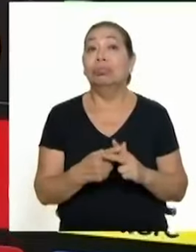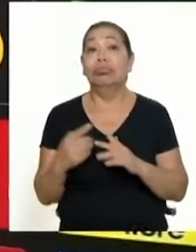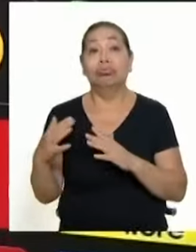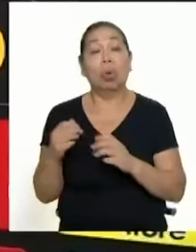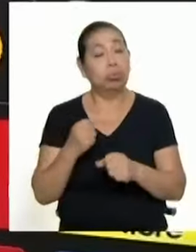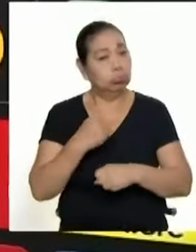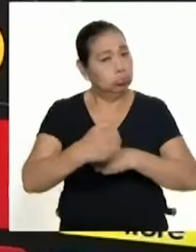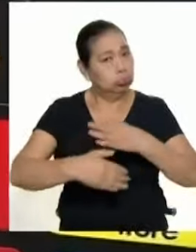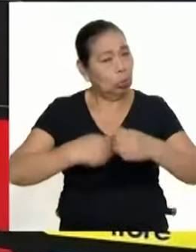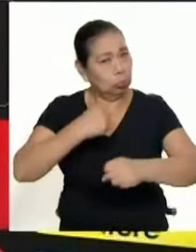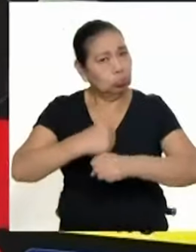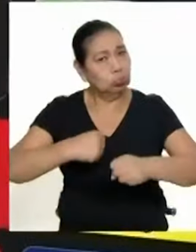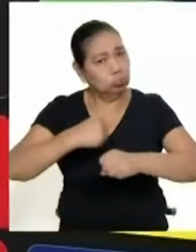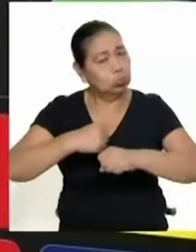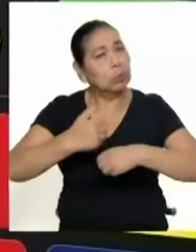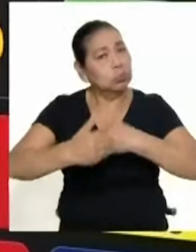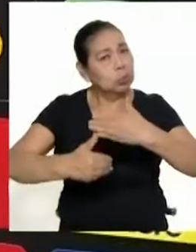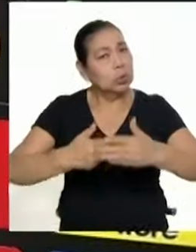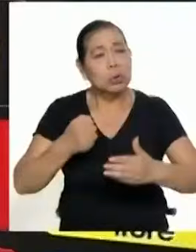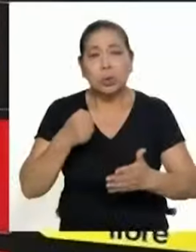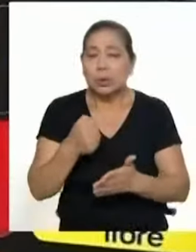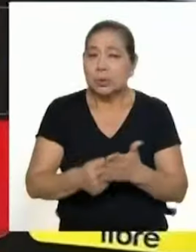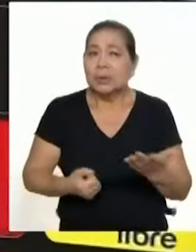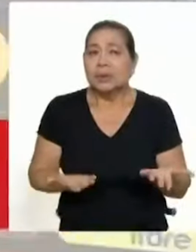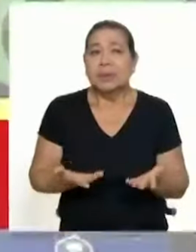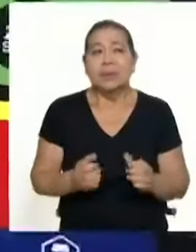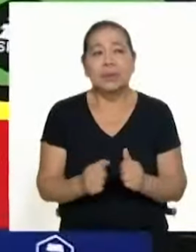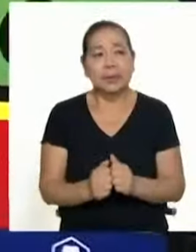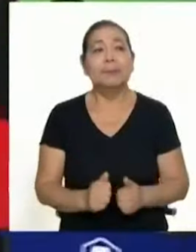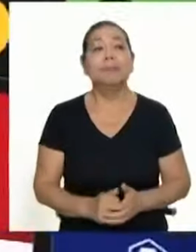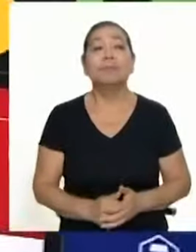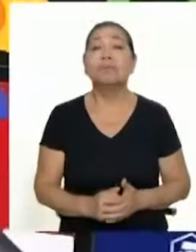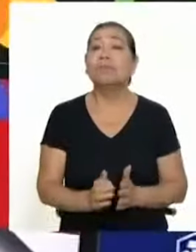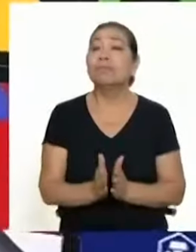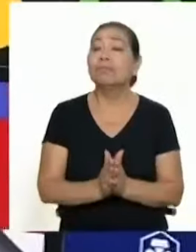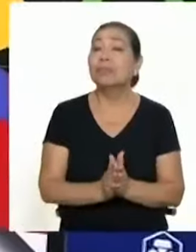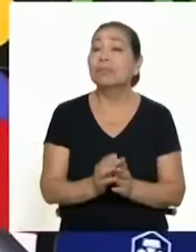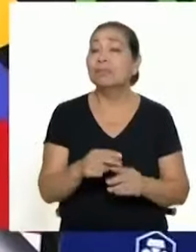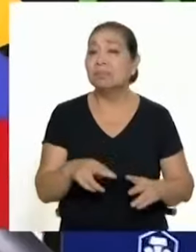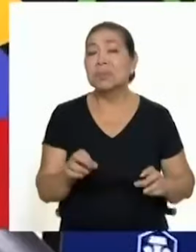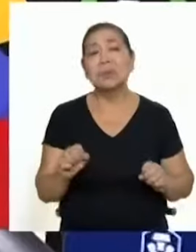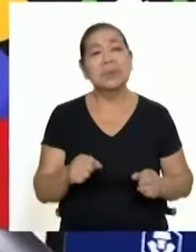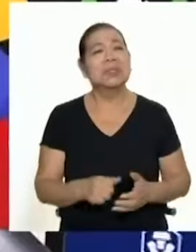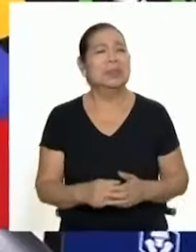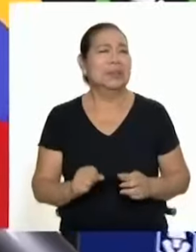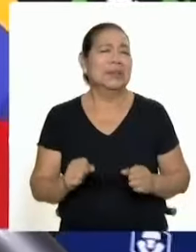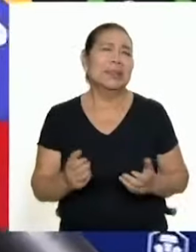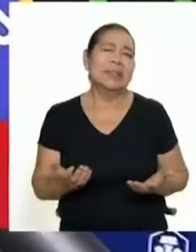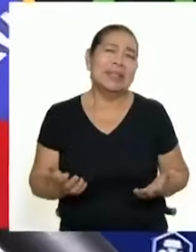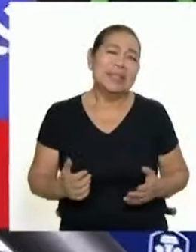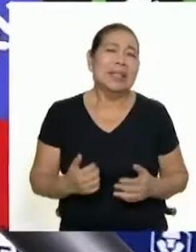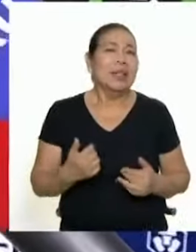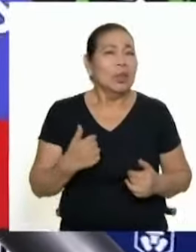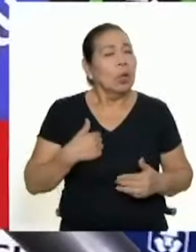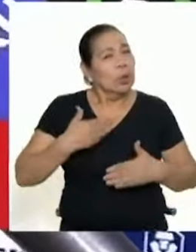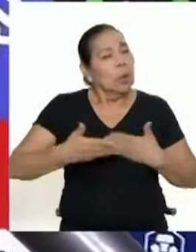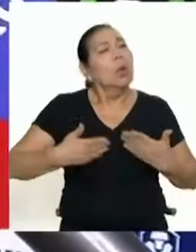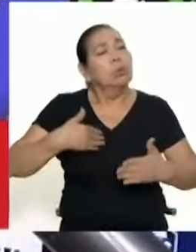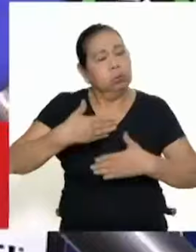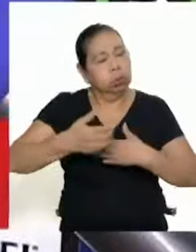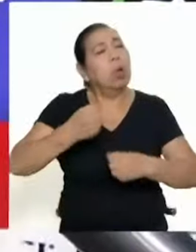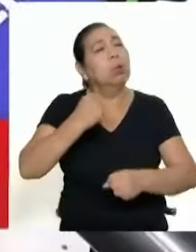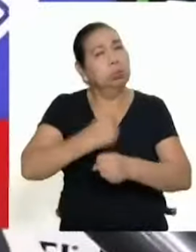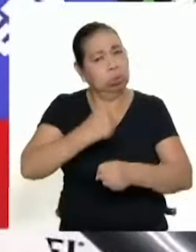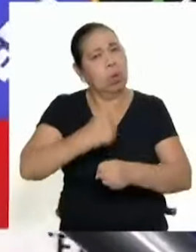seguir trabajando y ahora a ver el partido que se nos viene en la liga. ¿Una motivación extra de la selección? Claro, tengo que seguir trabajando